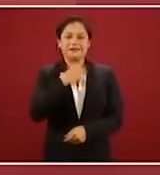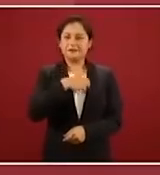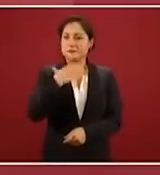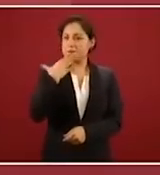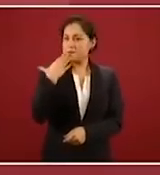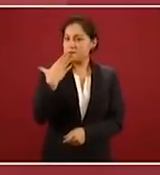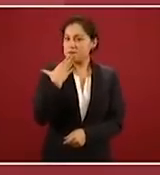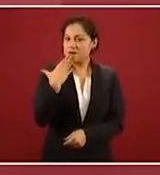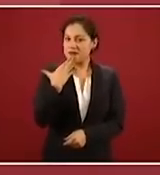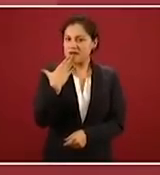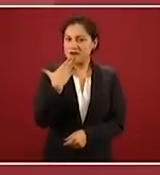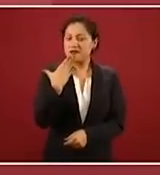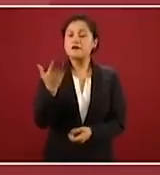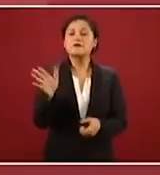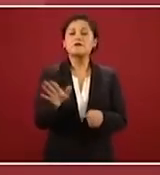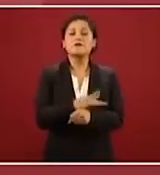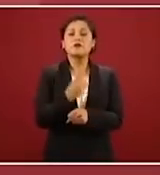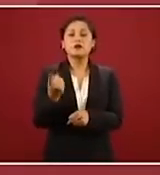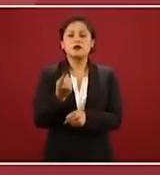hacemos